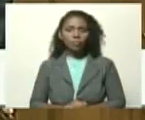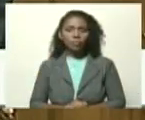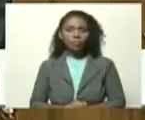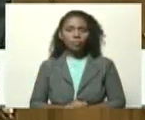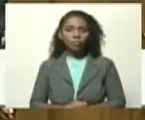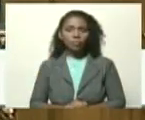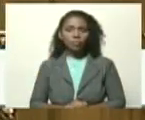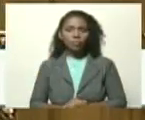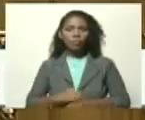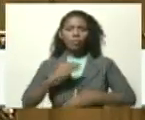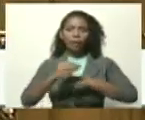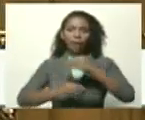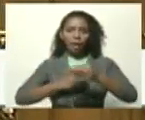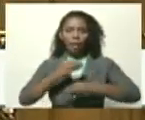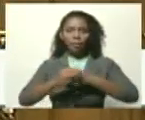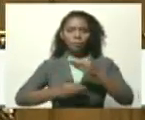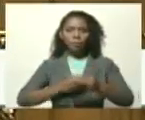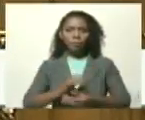hagamos